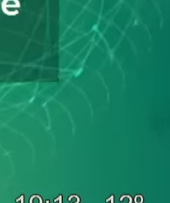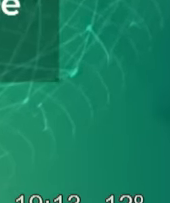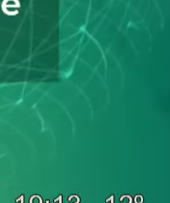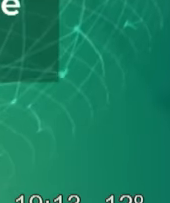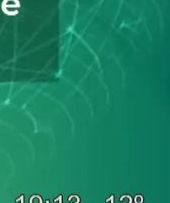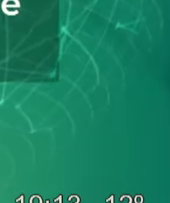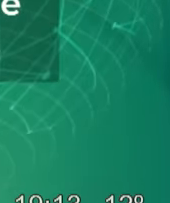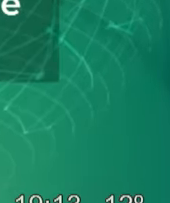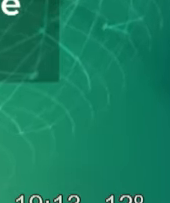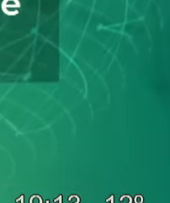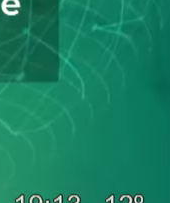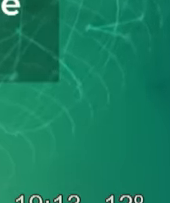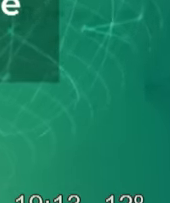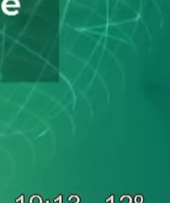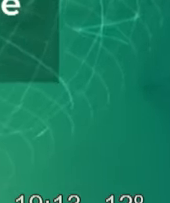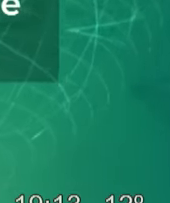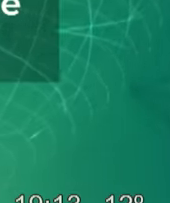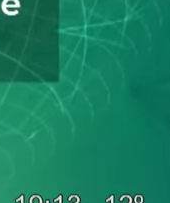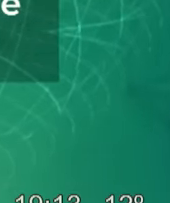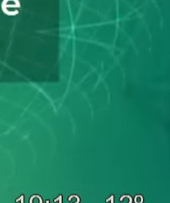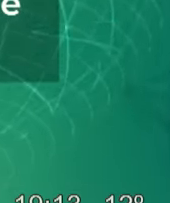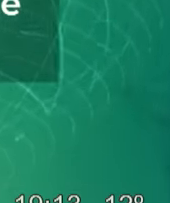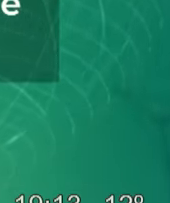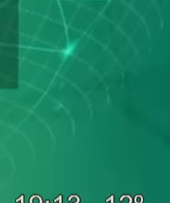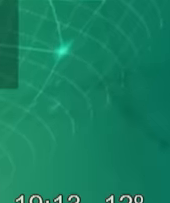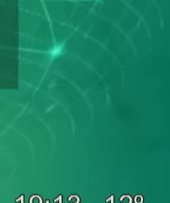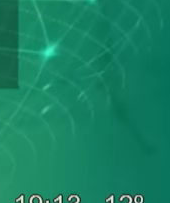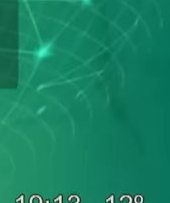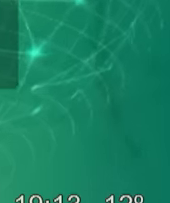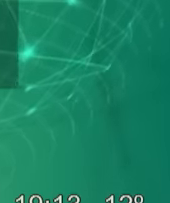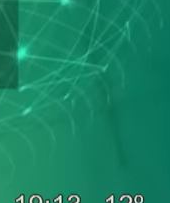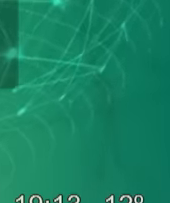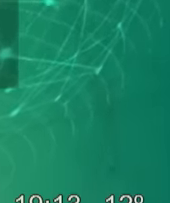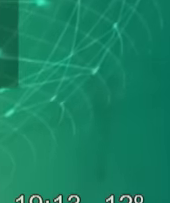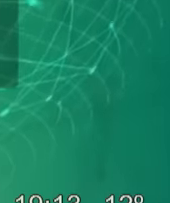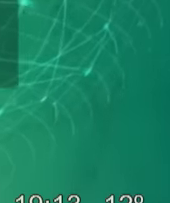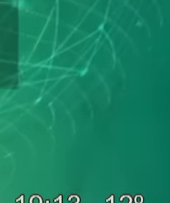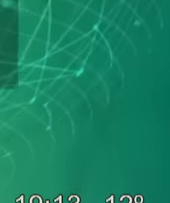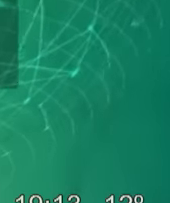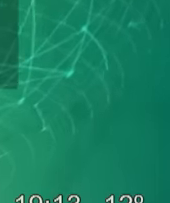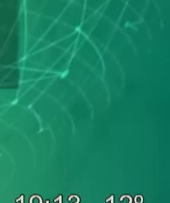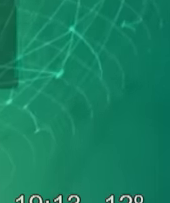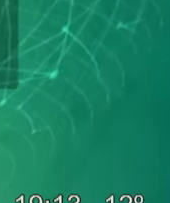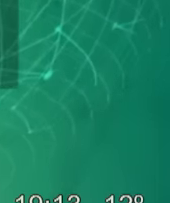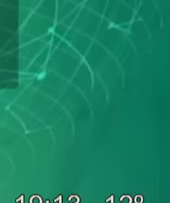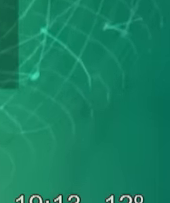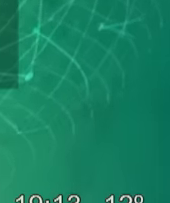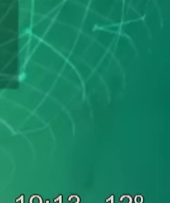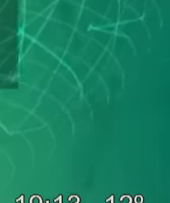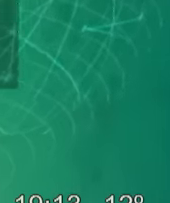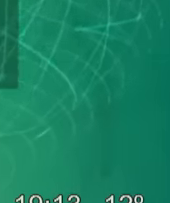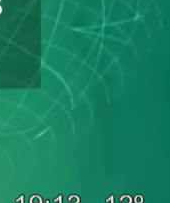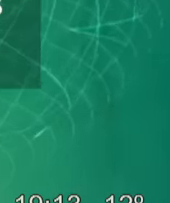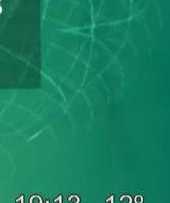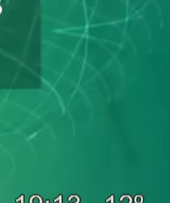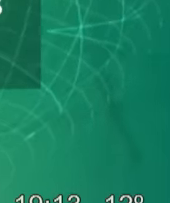Aguanta a ver si podemos enderezar esto porque es un desastre. Déjame que hable con Carlos Mata a ver si él tiene algún tipo de influencia sobre la